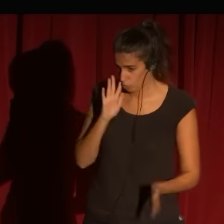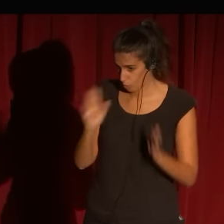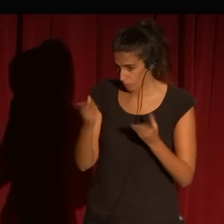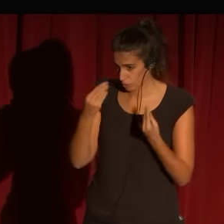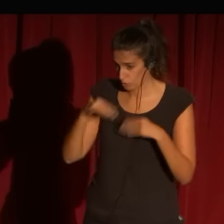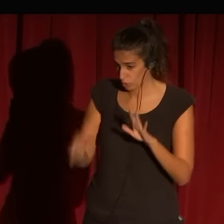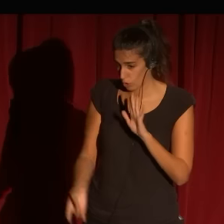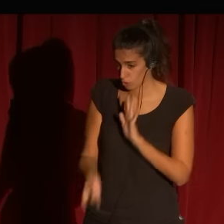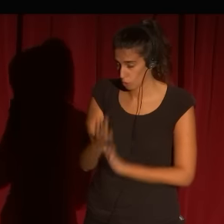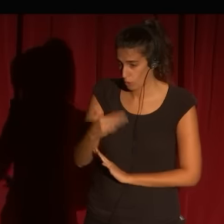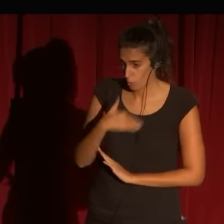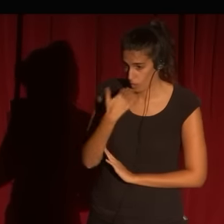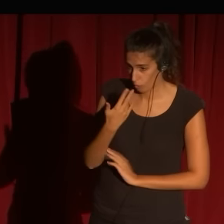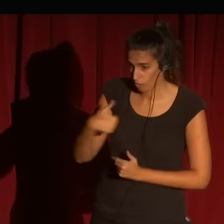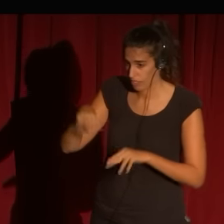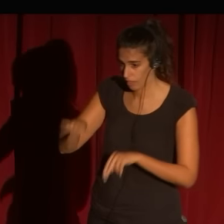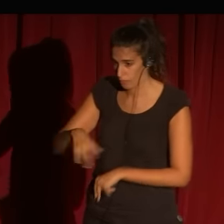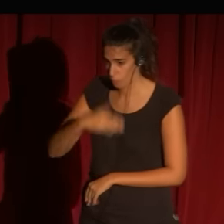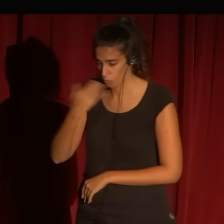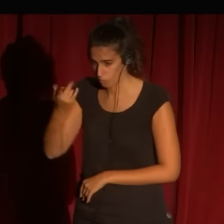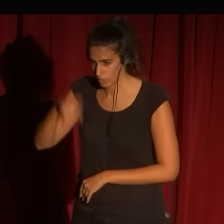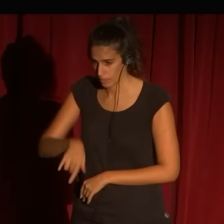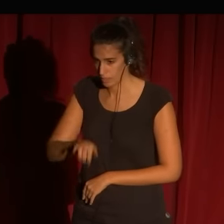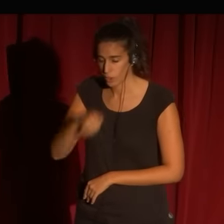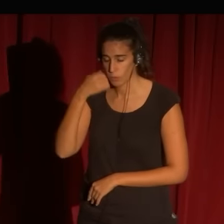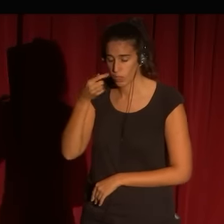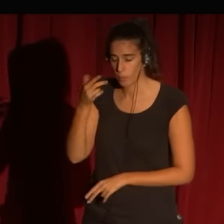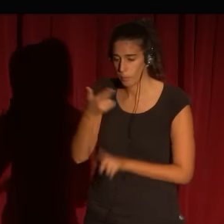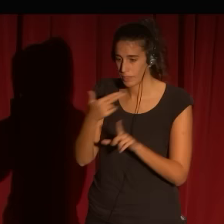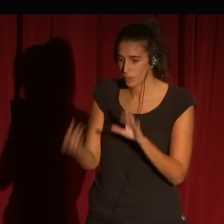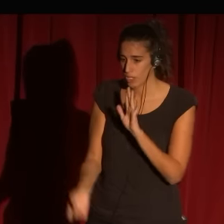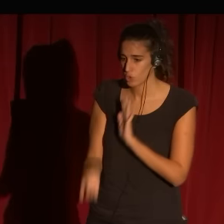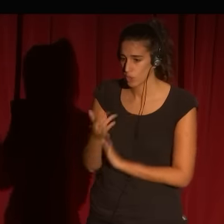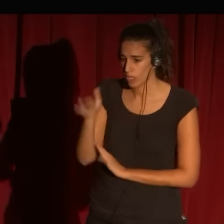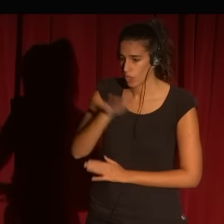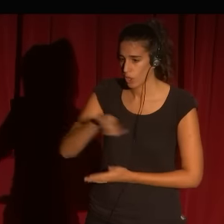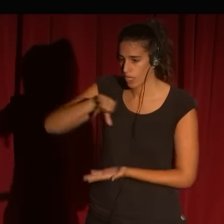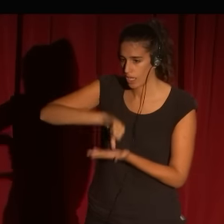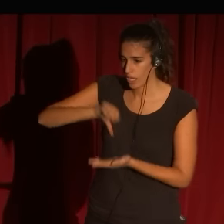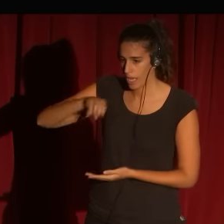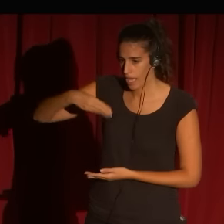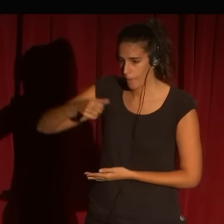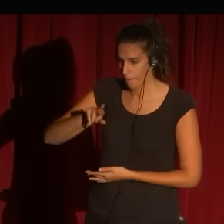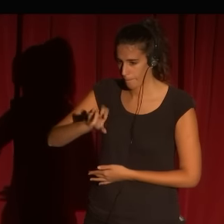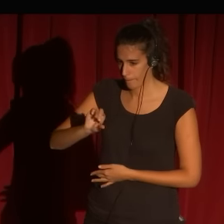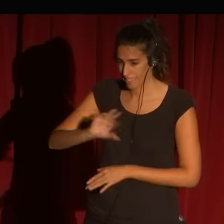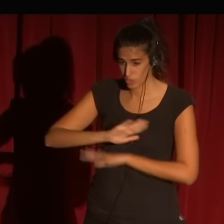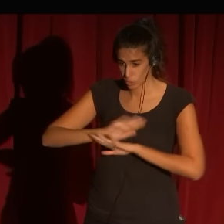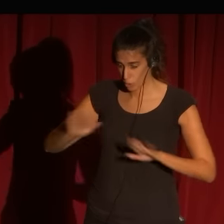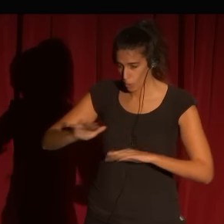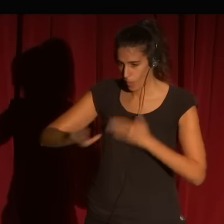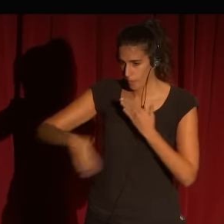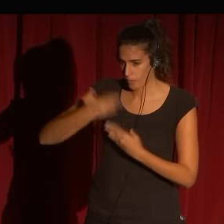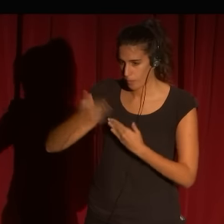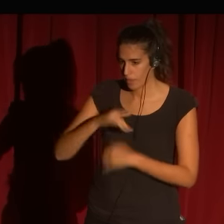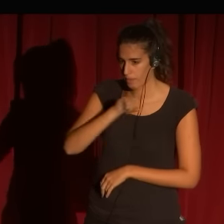histórico no uno de los antecedentes del bodegón es este tipo de pintura que surge Precisamente en amberes y solo en anberes y que se pone muy de moda